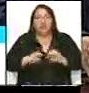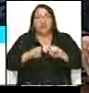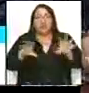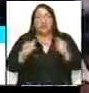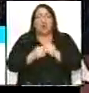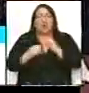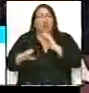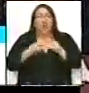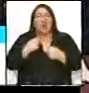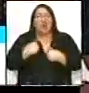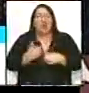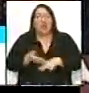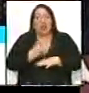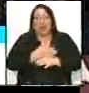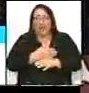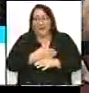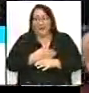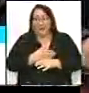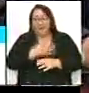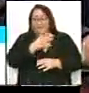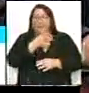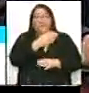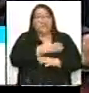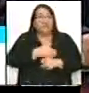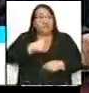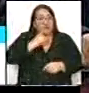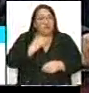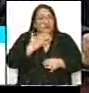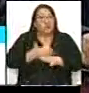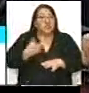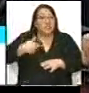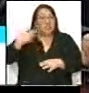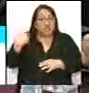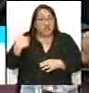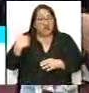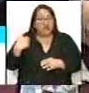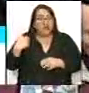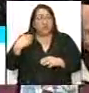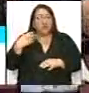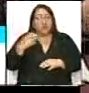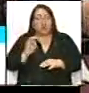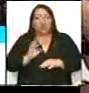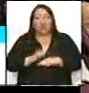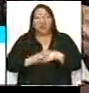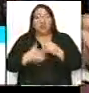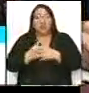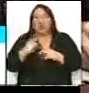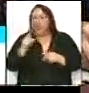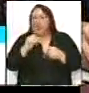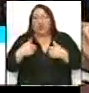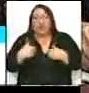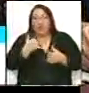la discusión que tuvimos, ya no sé si ayer o antes de ayer, precisamente sobre que lo que no